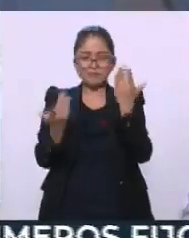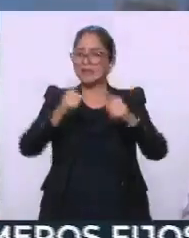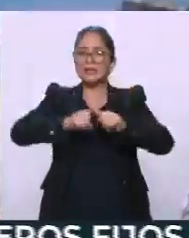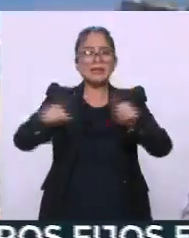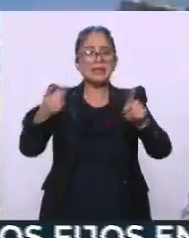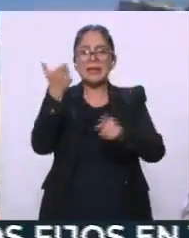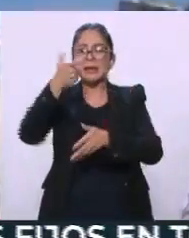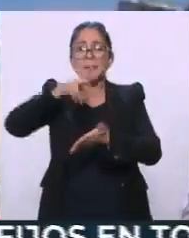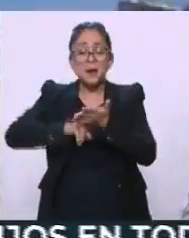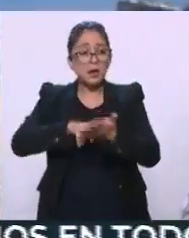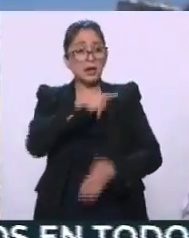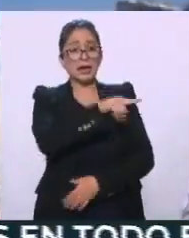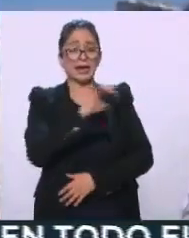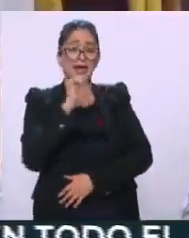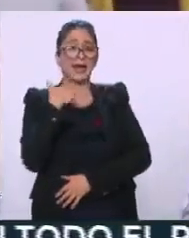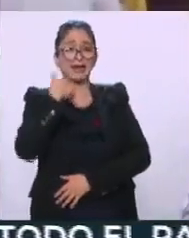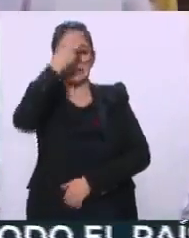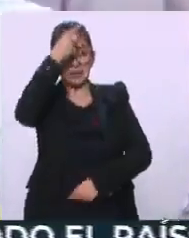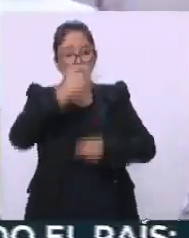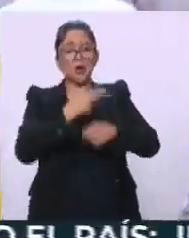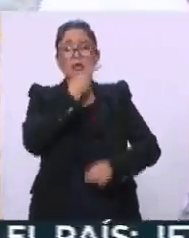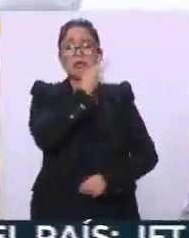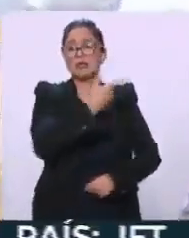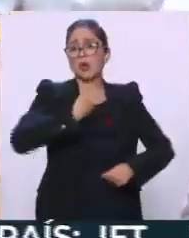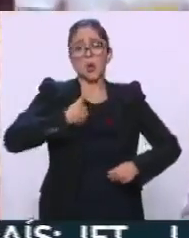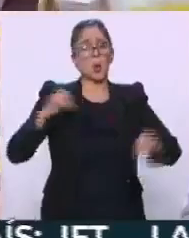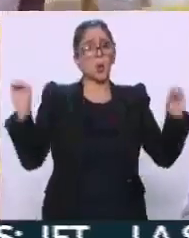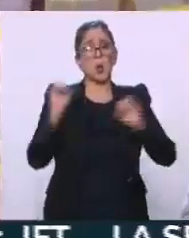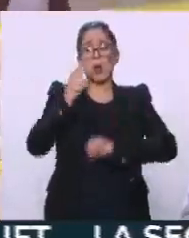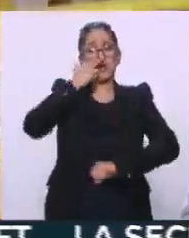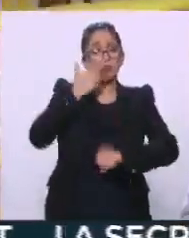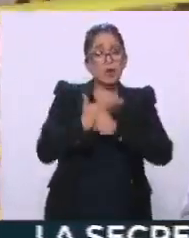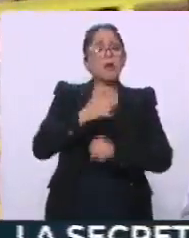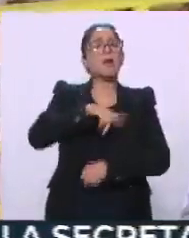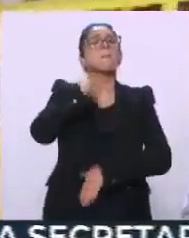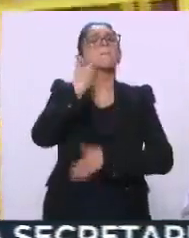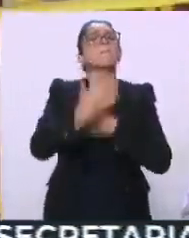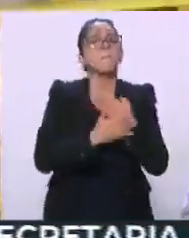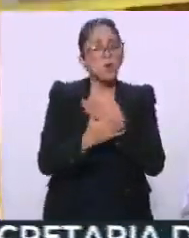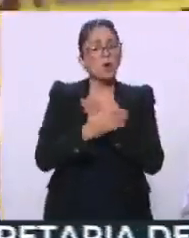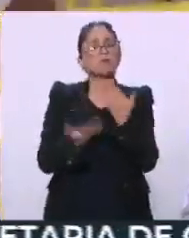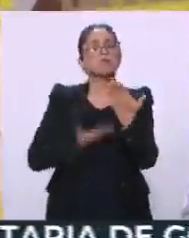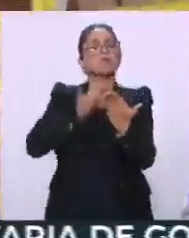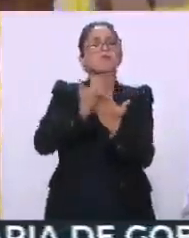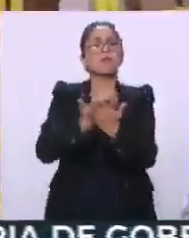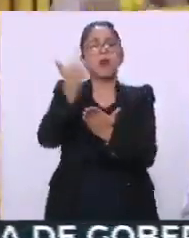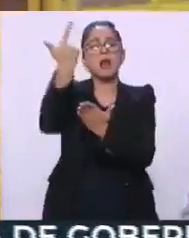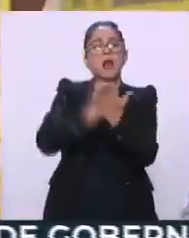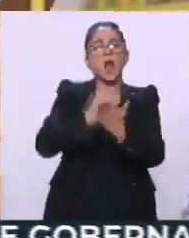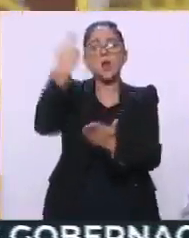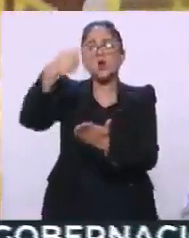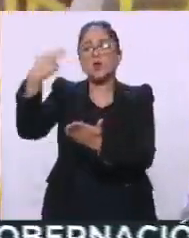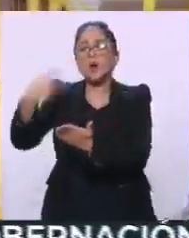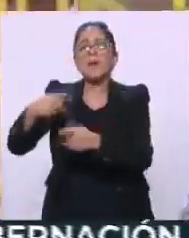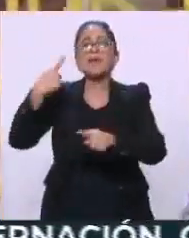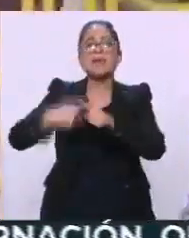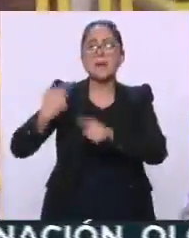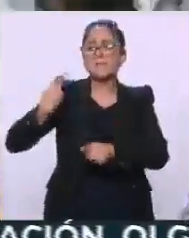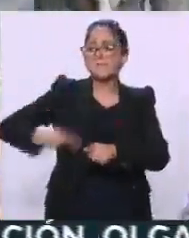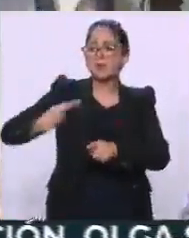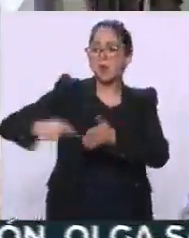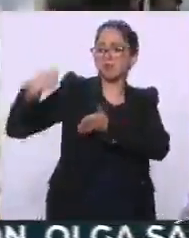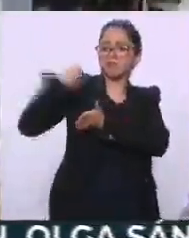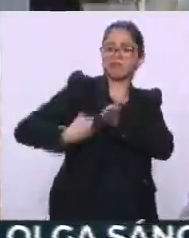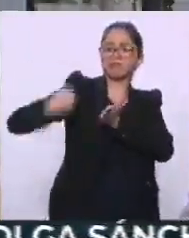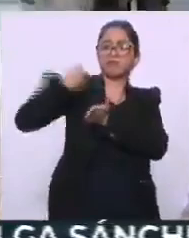dijo inocente y aseguró que en su momento dará a conocer la lista de personas que lo presionaron y utilizaron para instrumentar una red